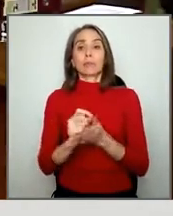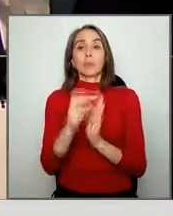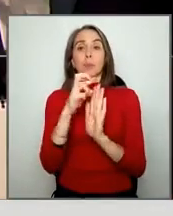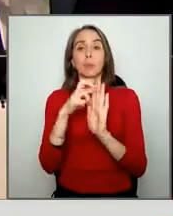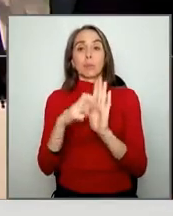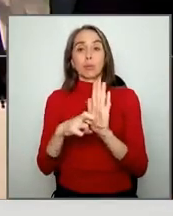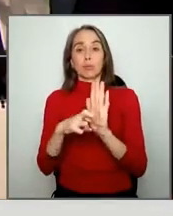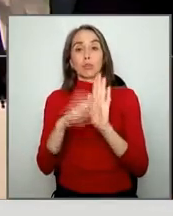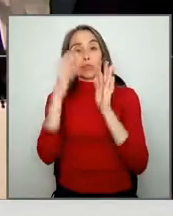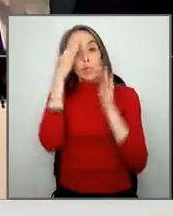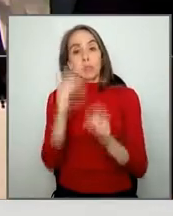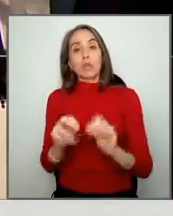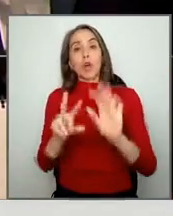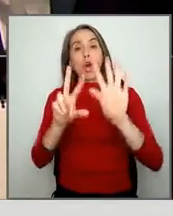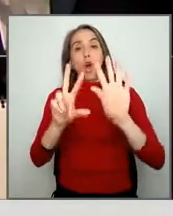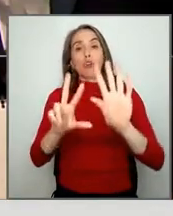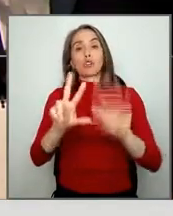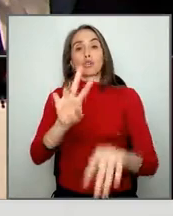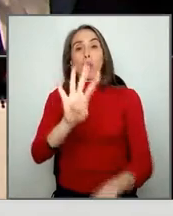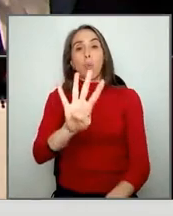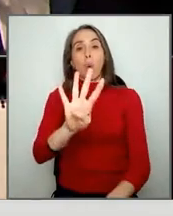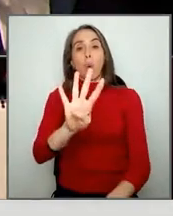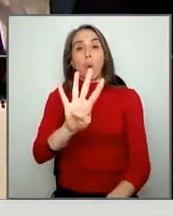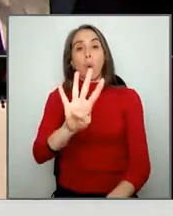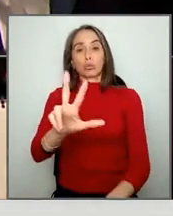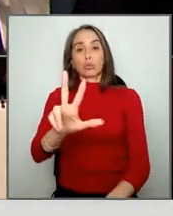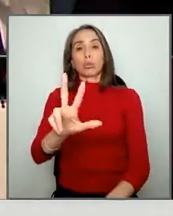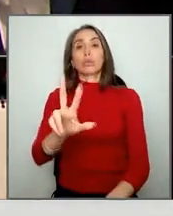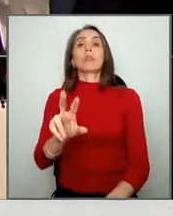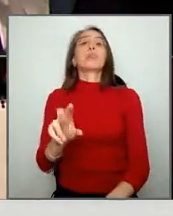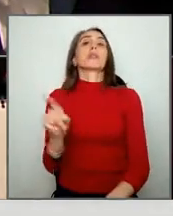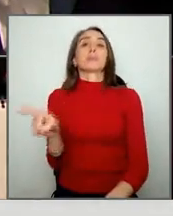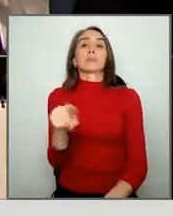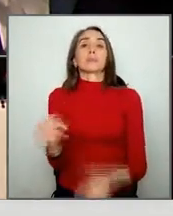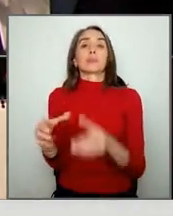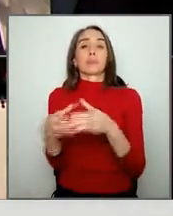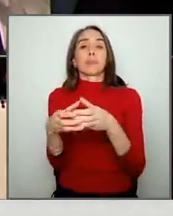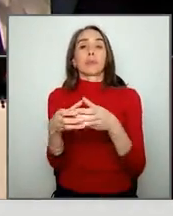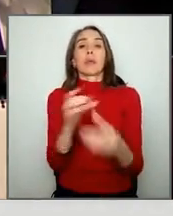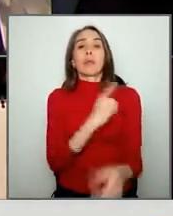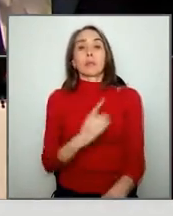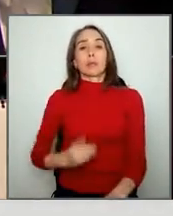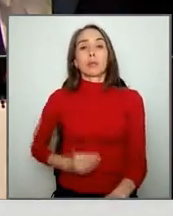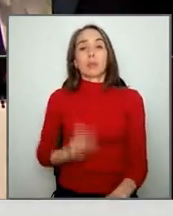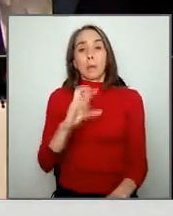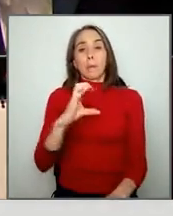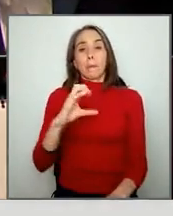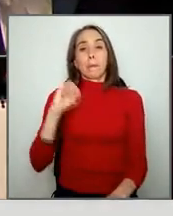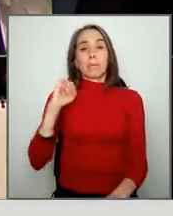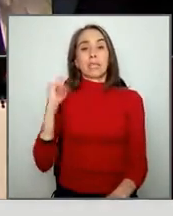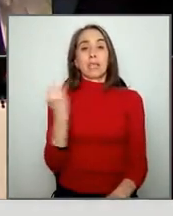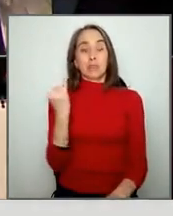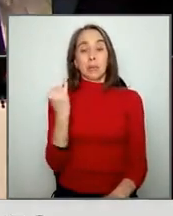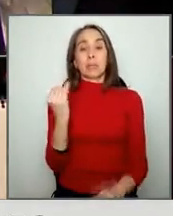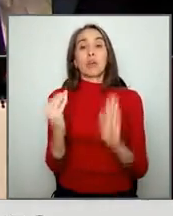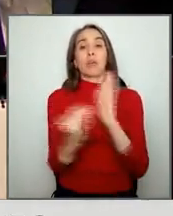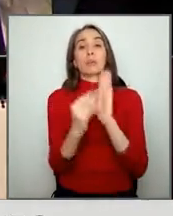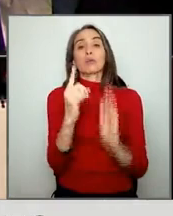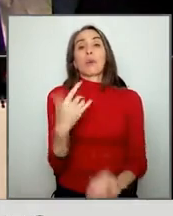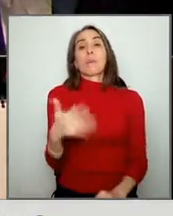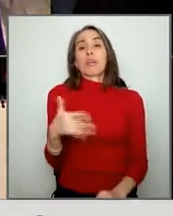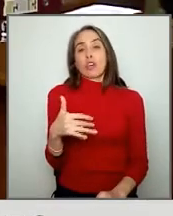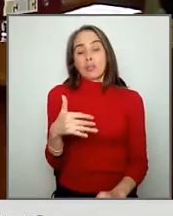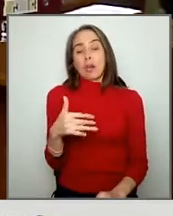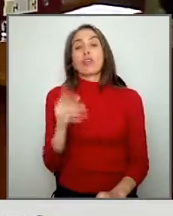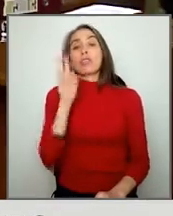ocho priorizado por el comité del partido comunista independiente sin discusiones señor Pro secretario dará lectura su